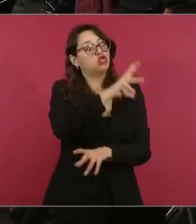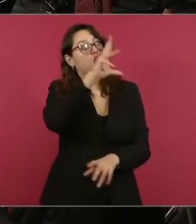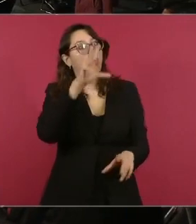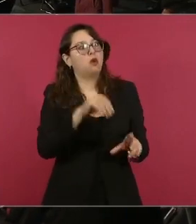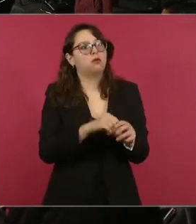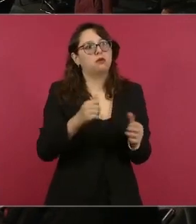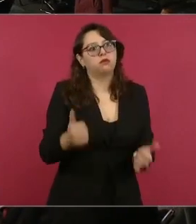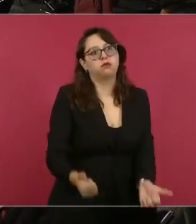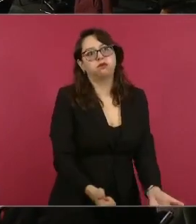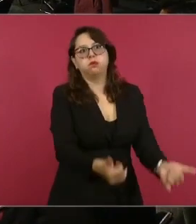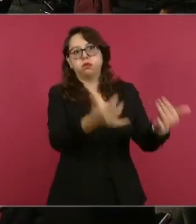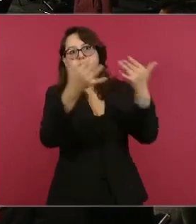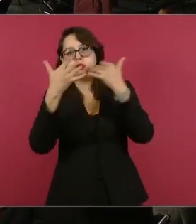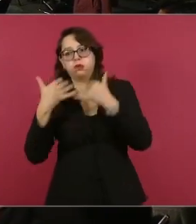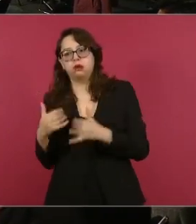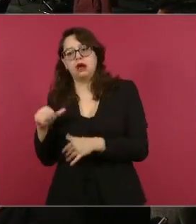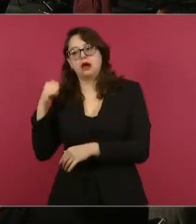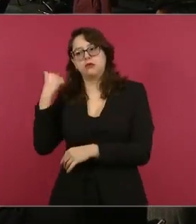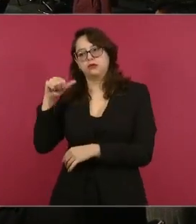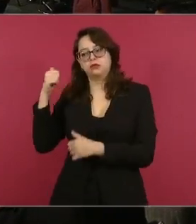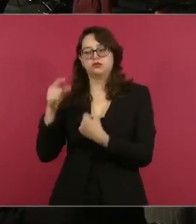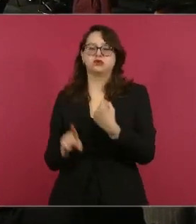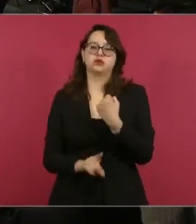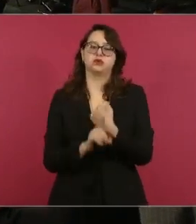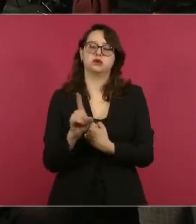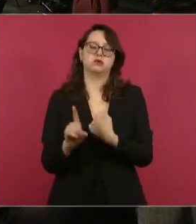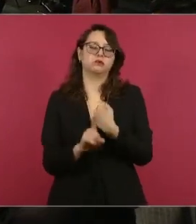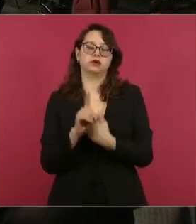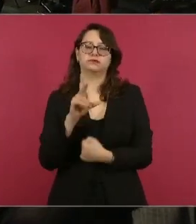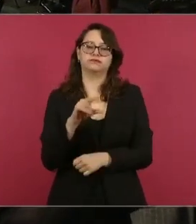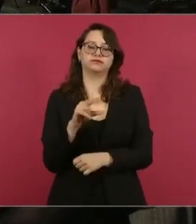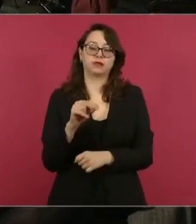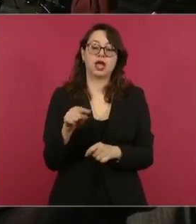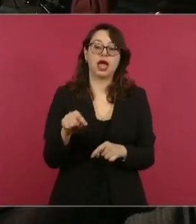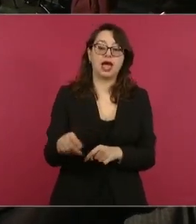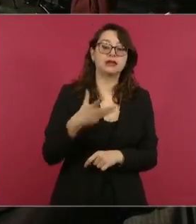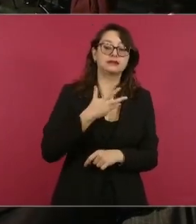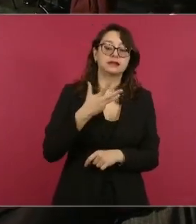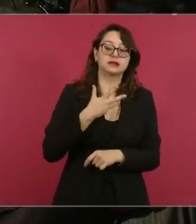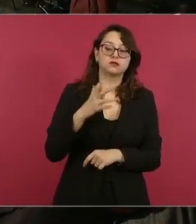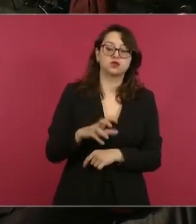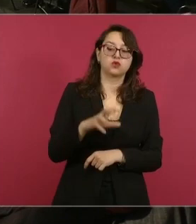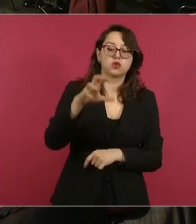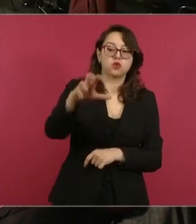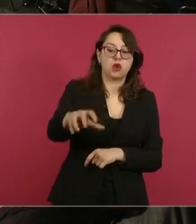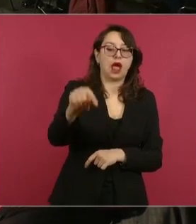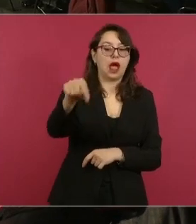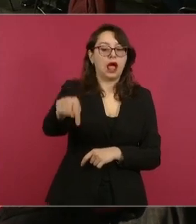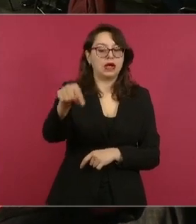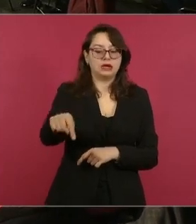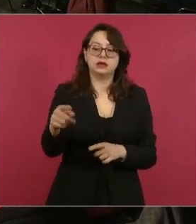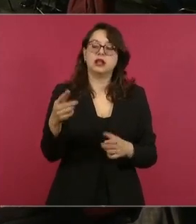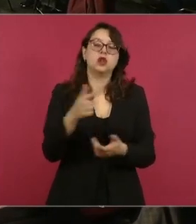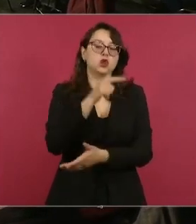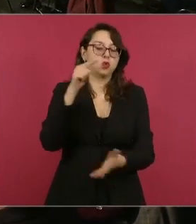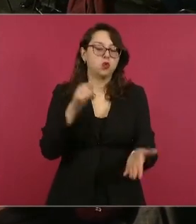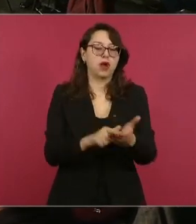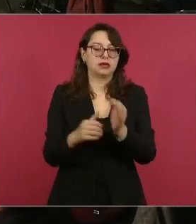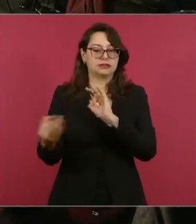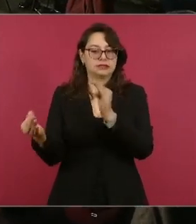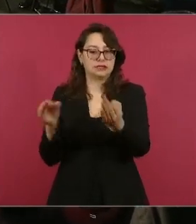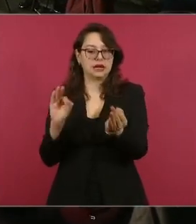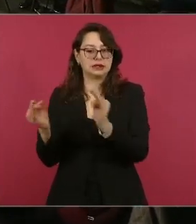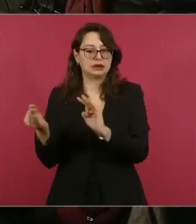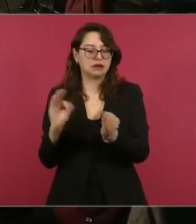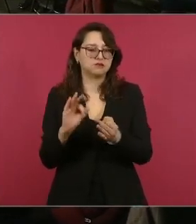la ayuda de la población en general, de los gobiernos, de los estados, de la iniciativa privada, de otras organizaciones